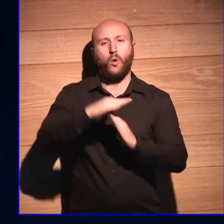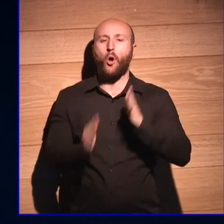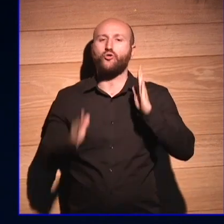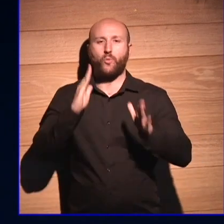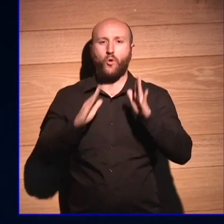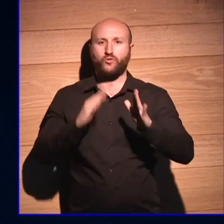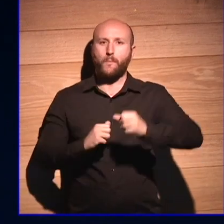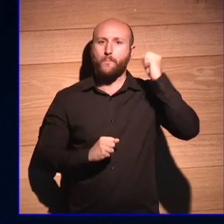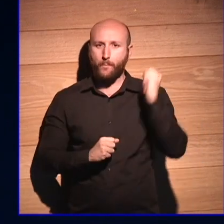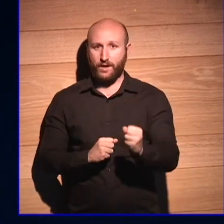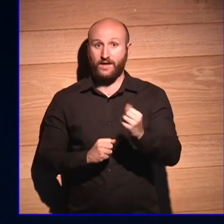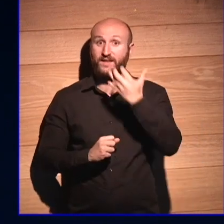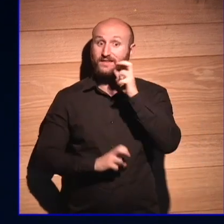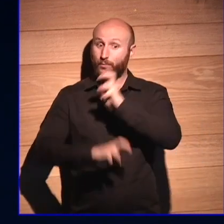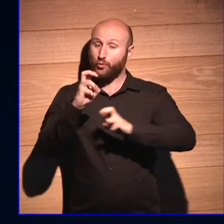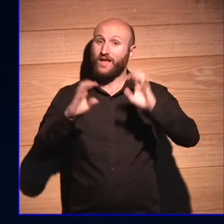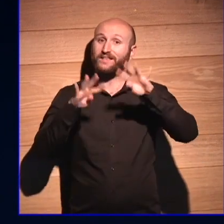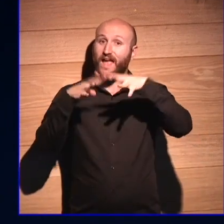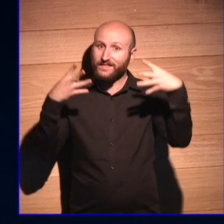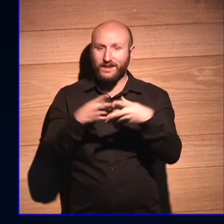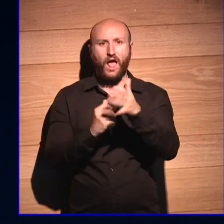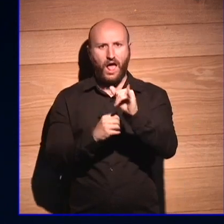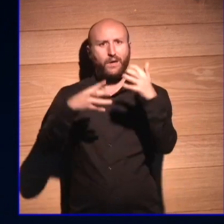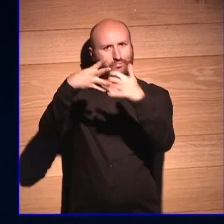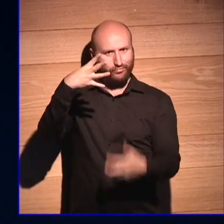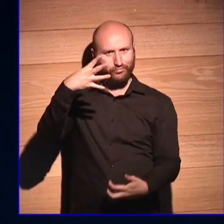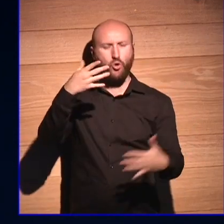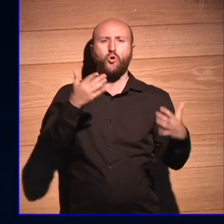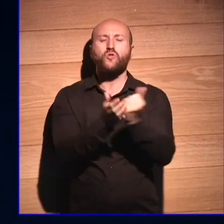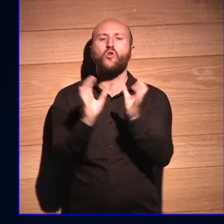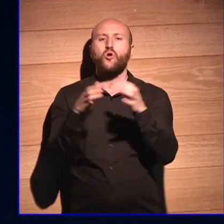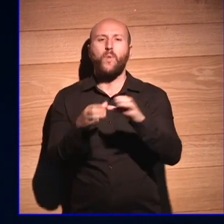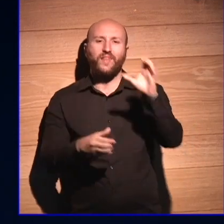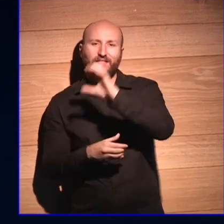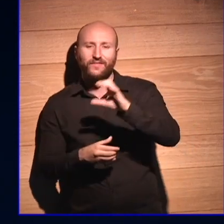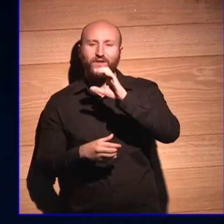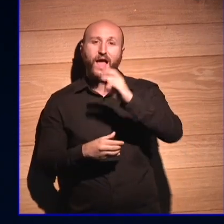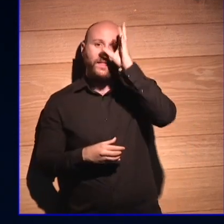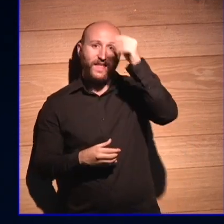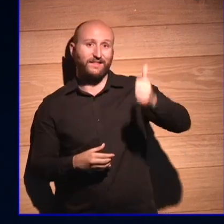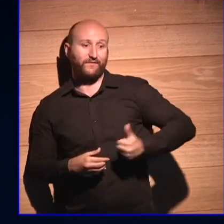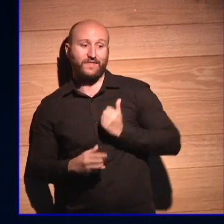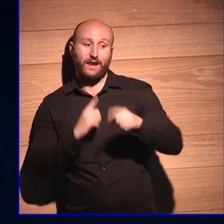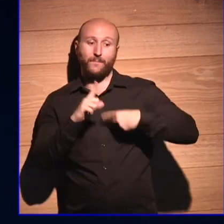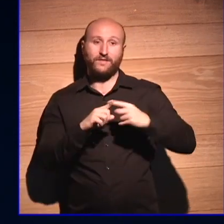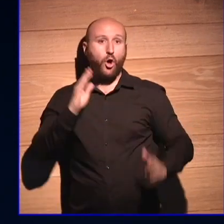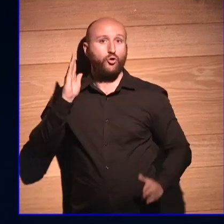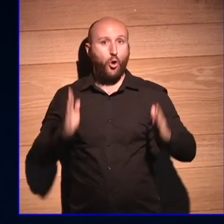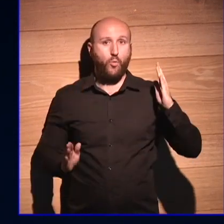si lo buscáis en Internet, pues toda la comunidad científica, tanto de inteligencia artificial como de robótica, estamos